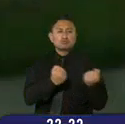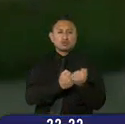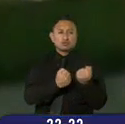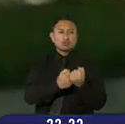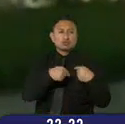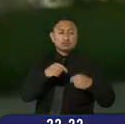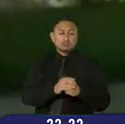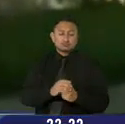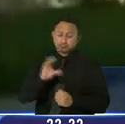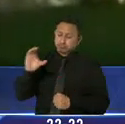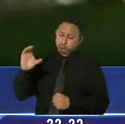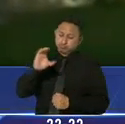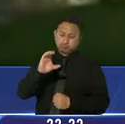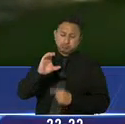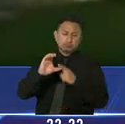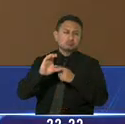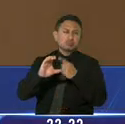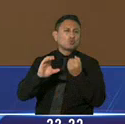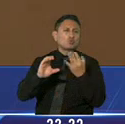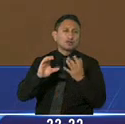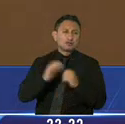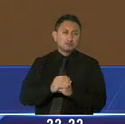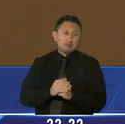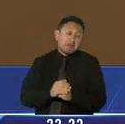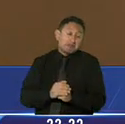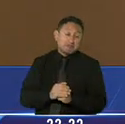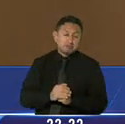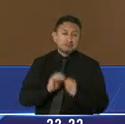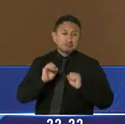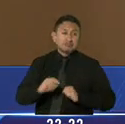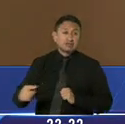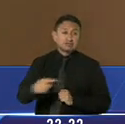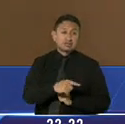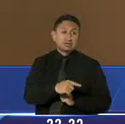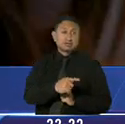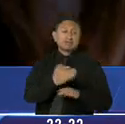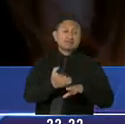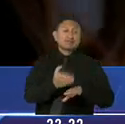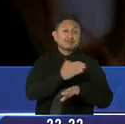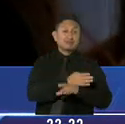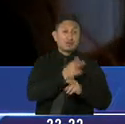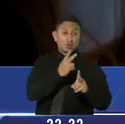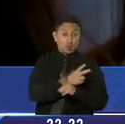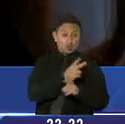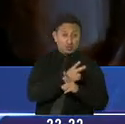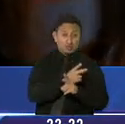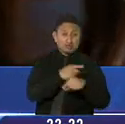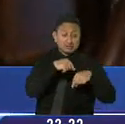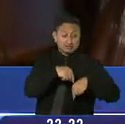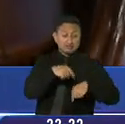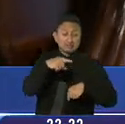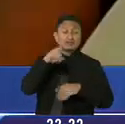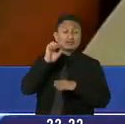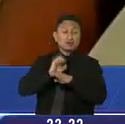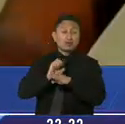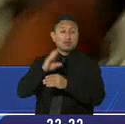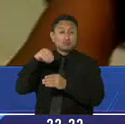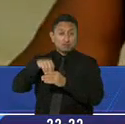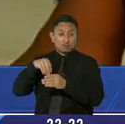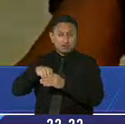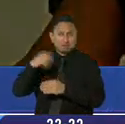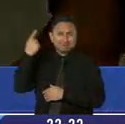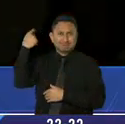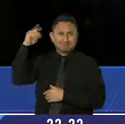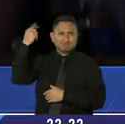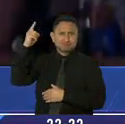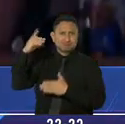para estos fines. Pues si hablamos de costos, el prevenir el embarazo adolescente le ahorra al país millones de dólares.